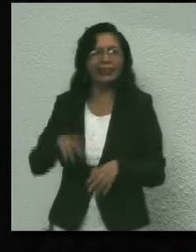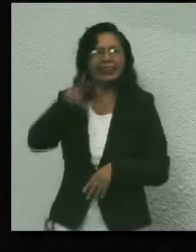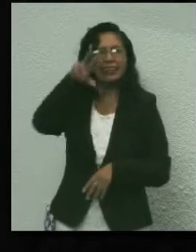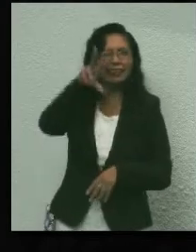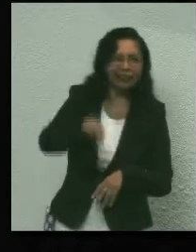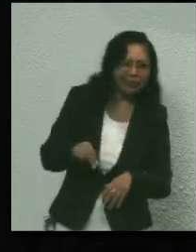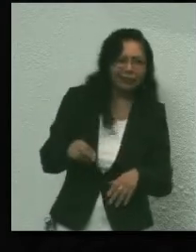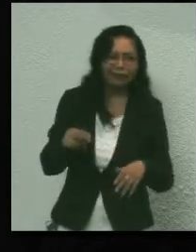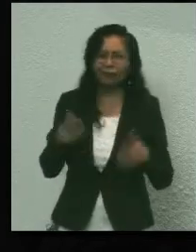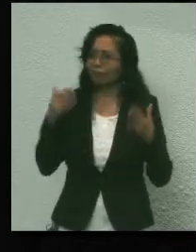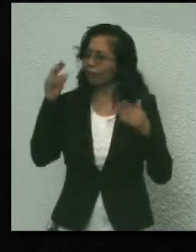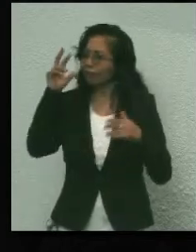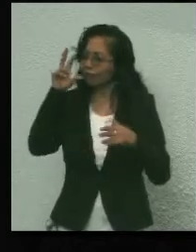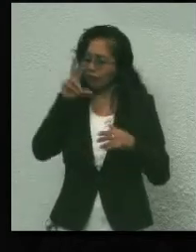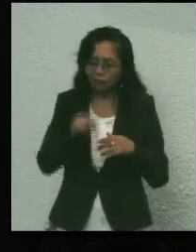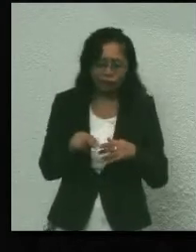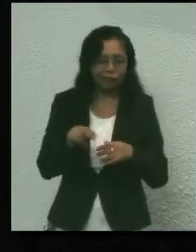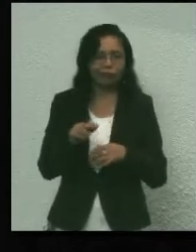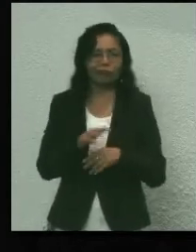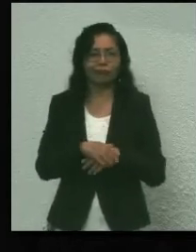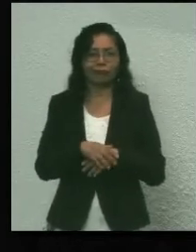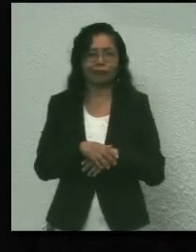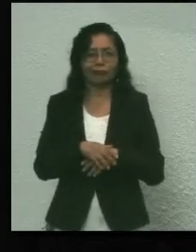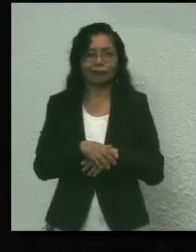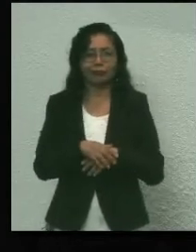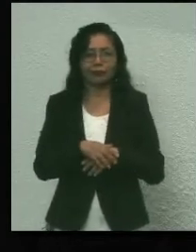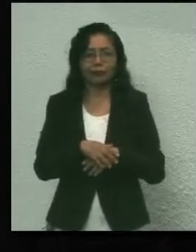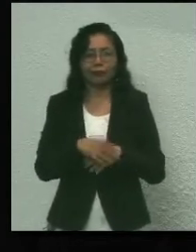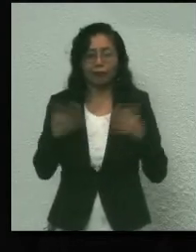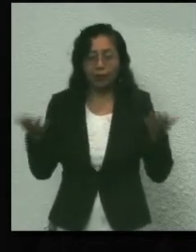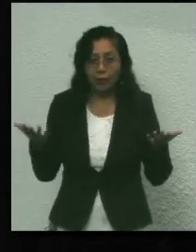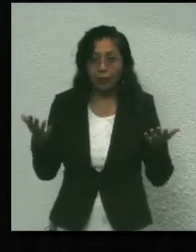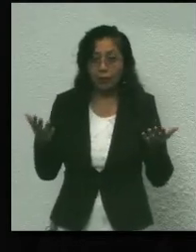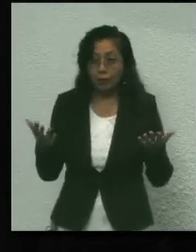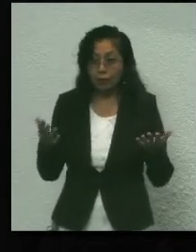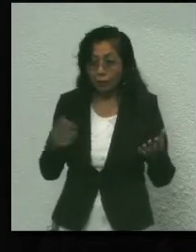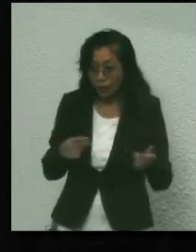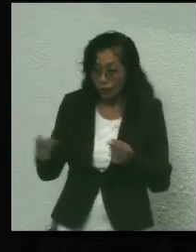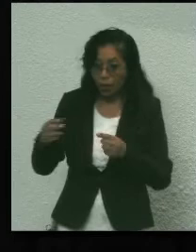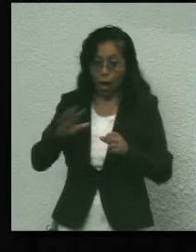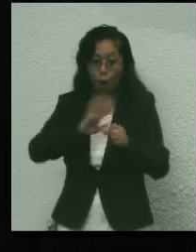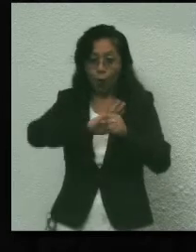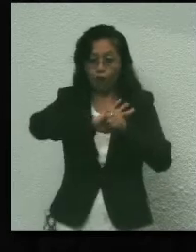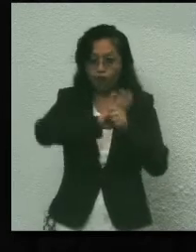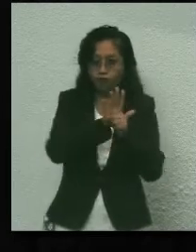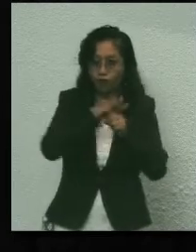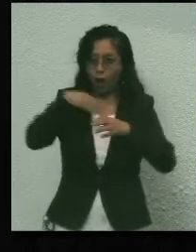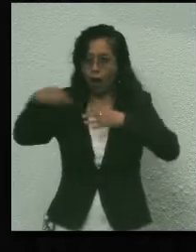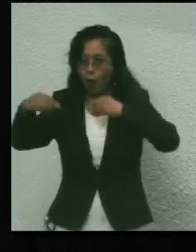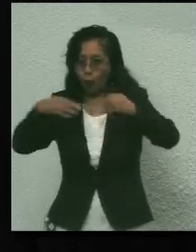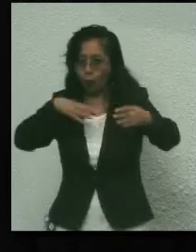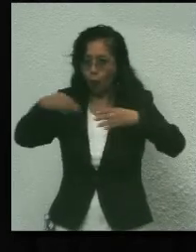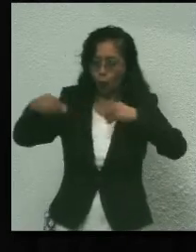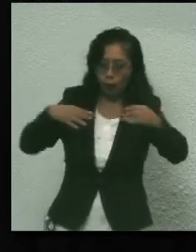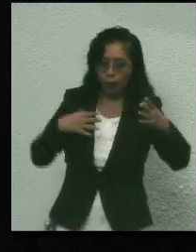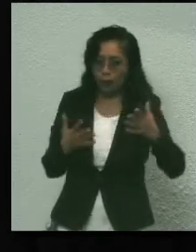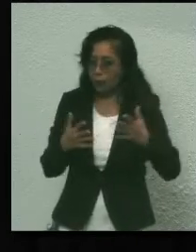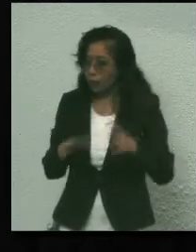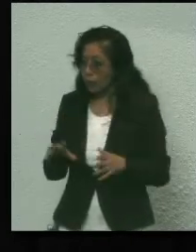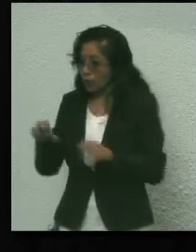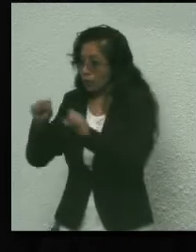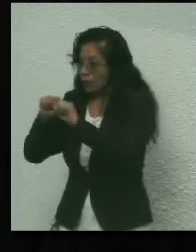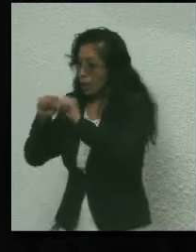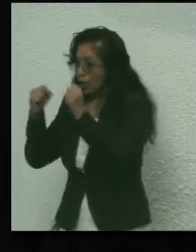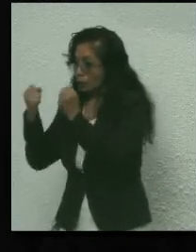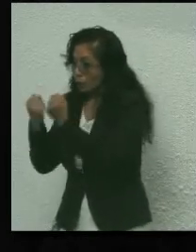permitieron estar a la altura de las circunstancias. Mientras entrábamos a la pandemia y le exigíamos a la sociedad que se